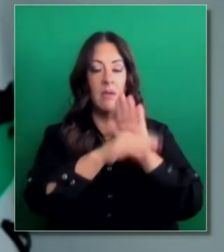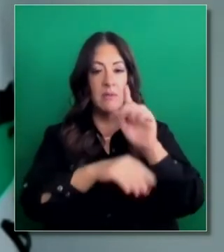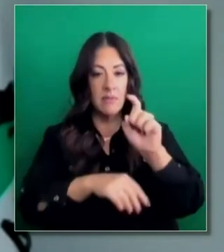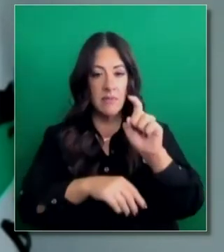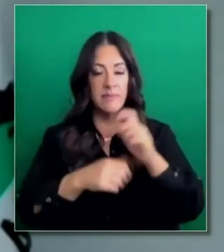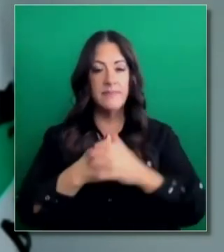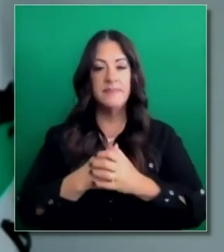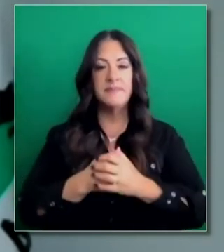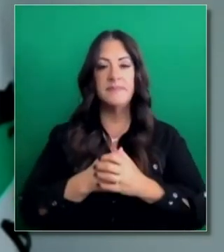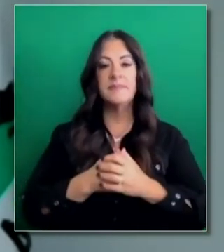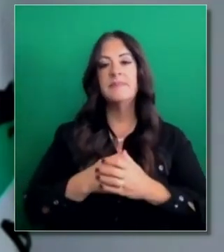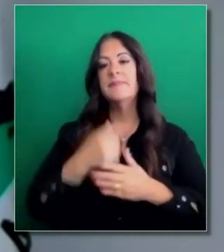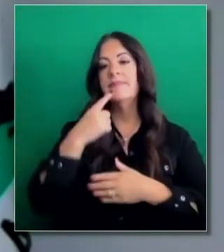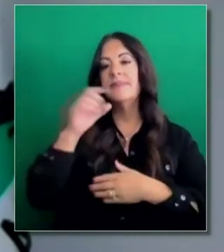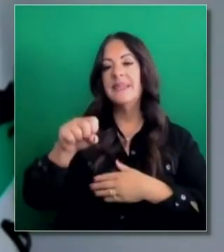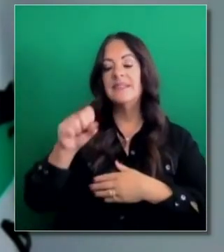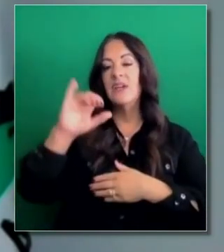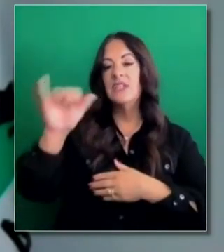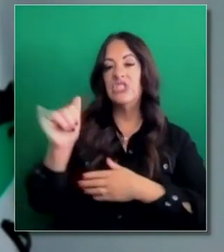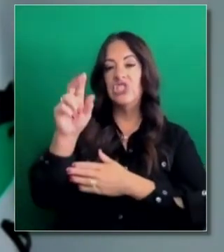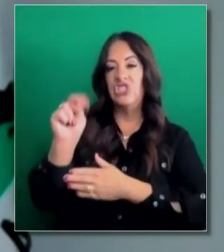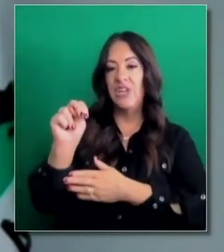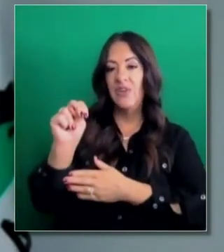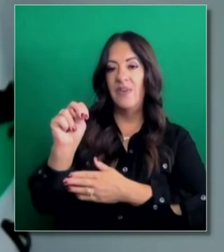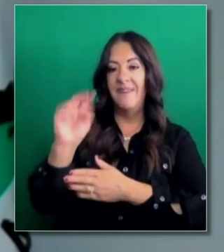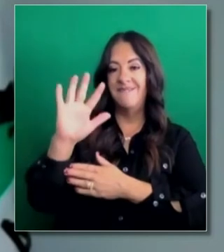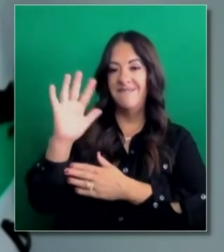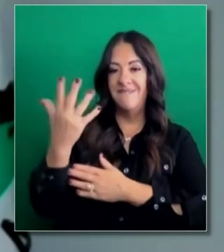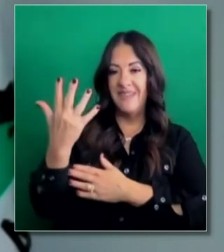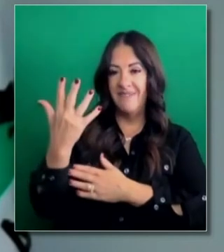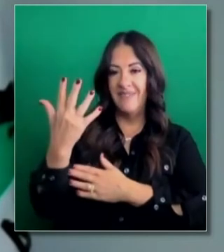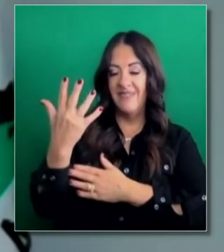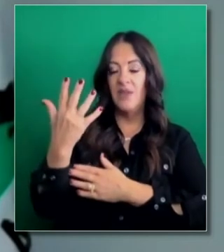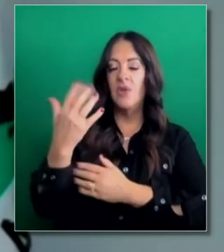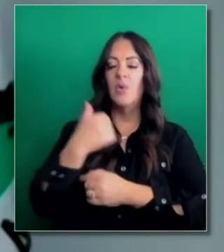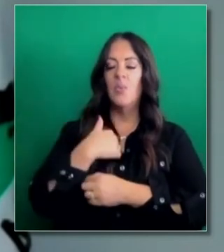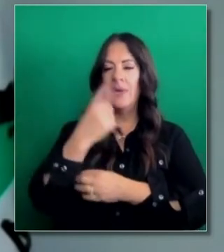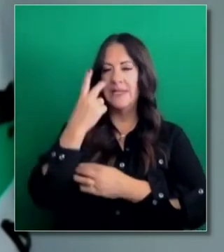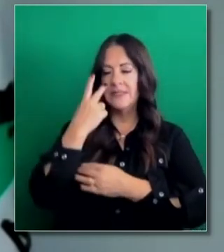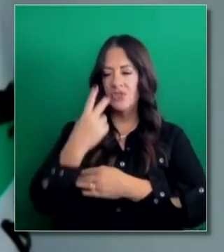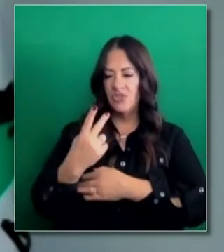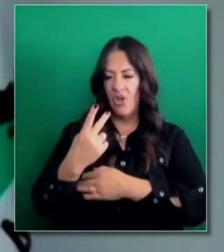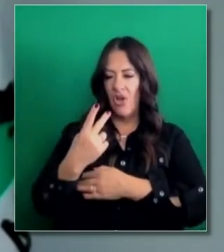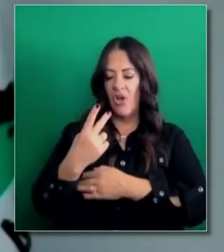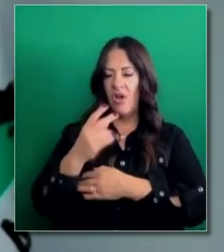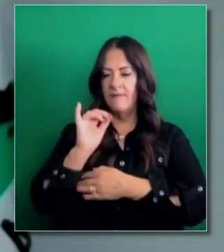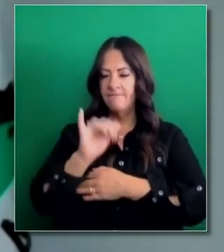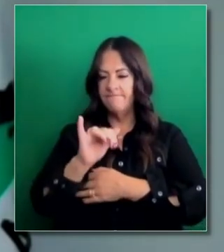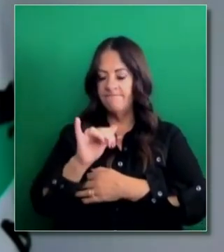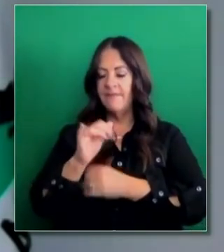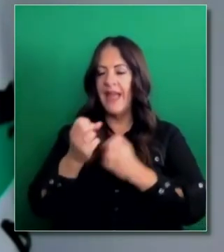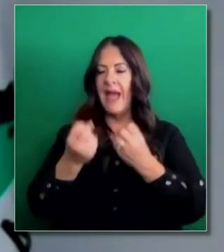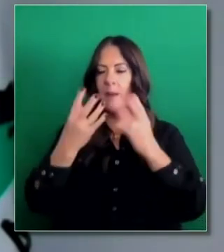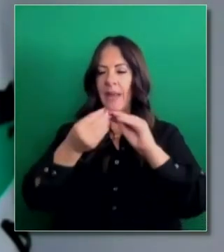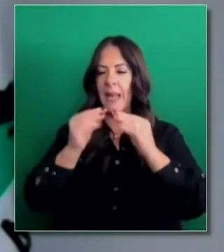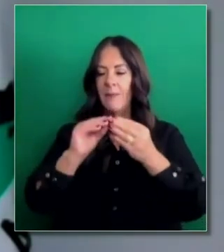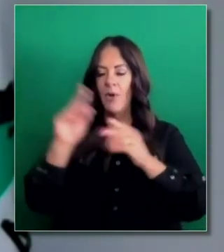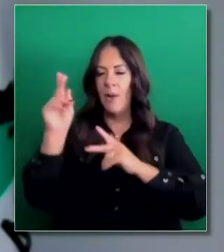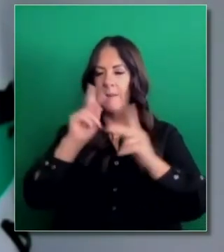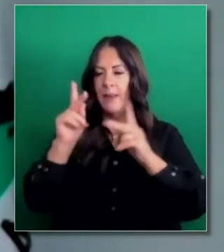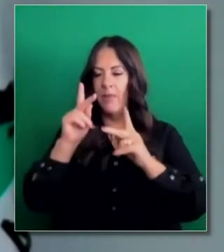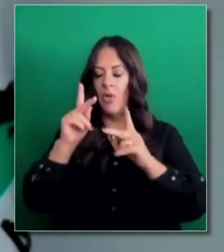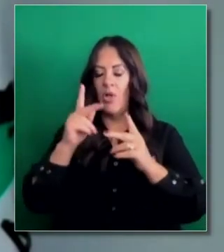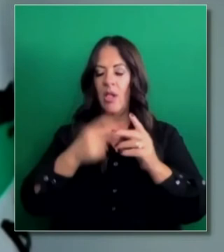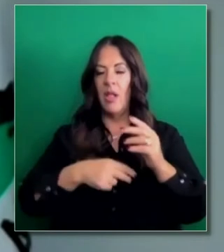nos fijamos en donde estaba california el 5 de enero estamos aquí en el medio donde vemos esas